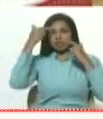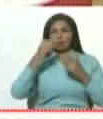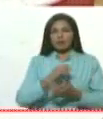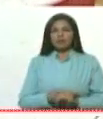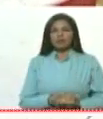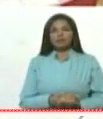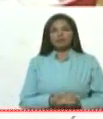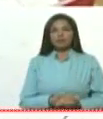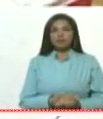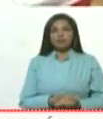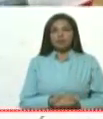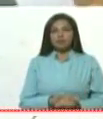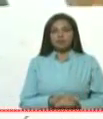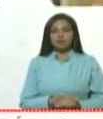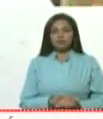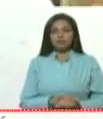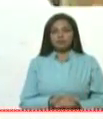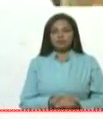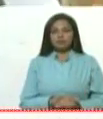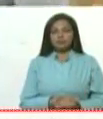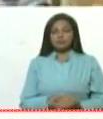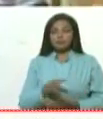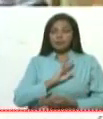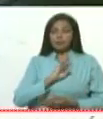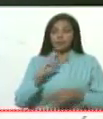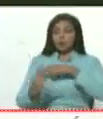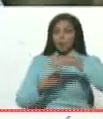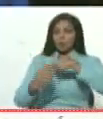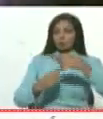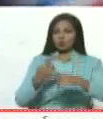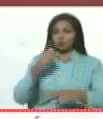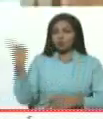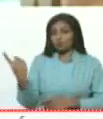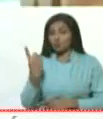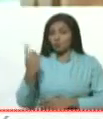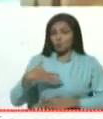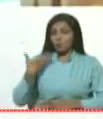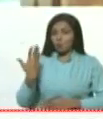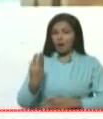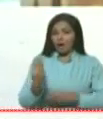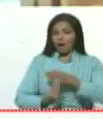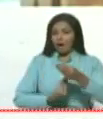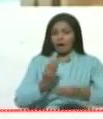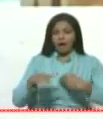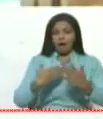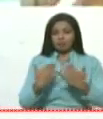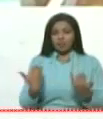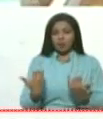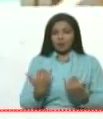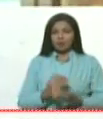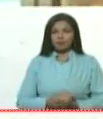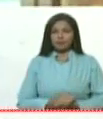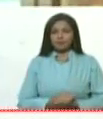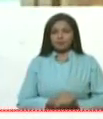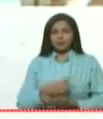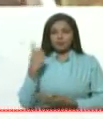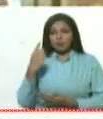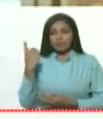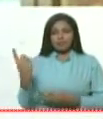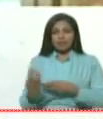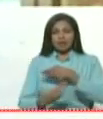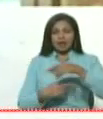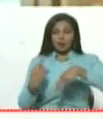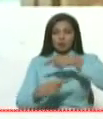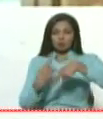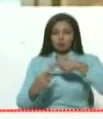están. Milagro que solo la revolución bolivariana ha hecho y hace. Solo la revolución a